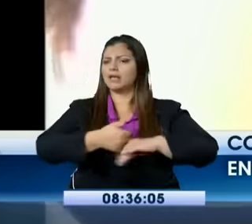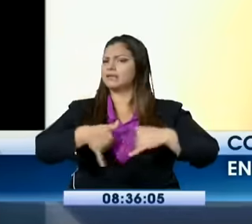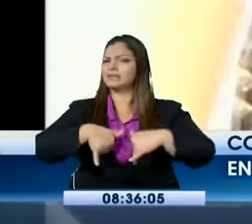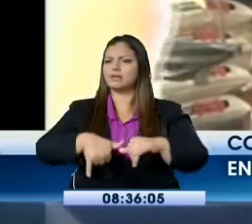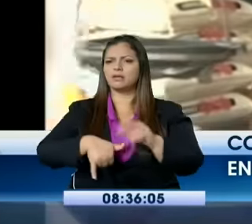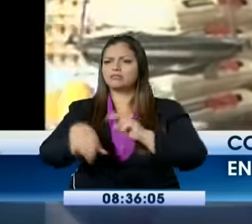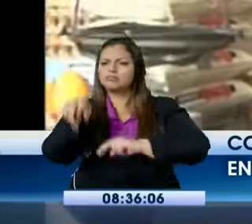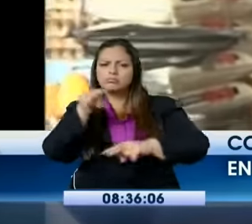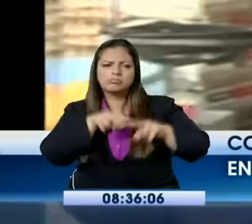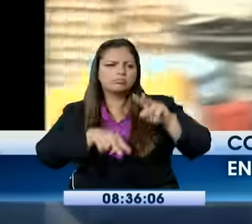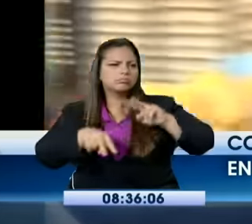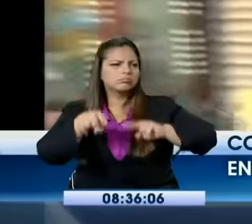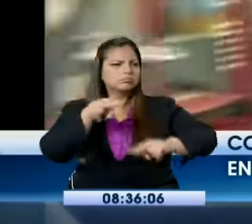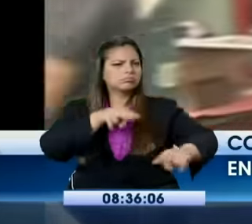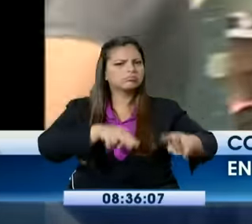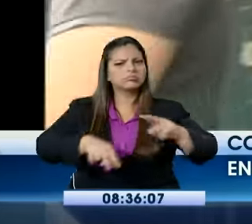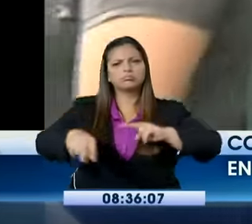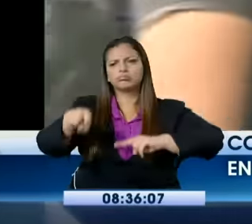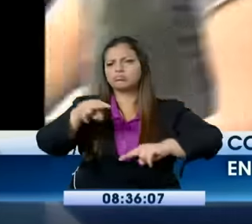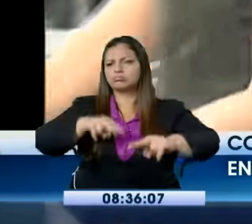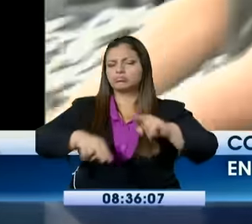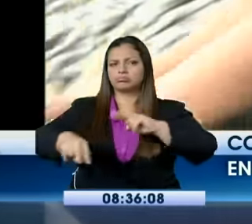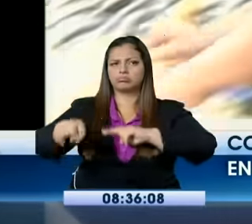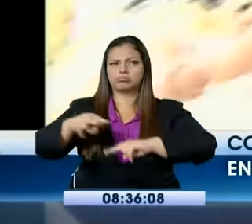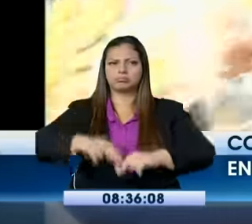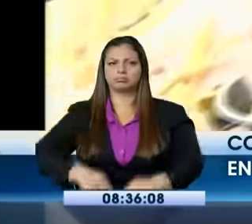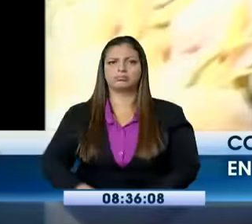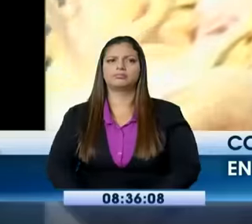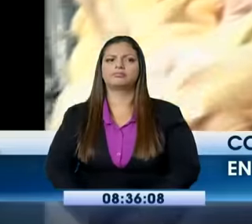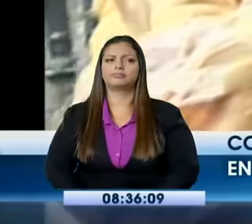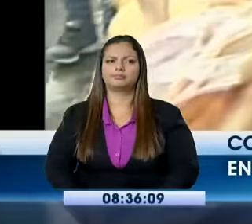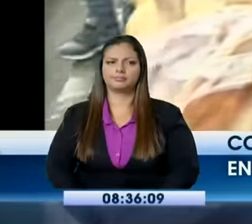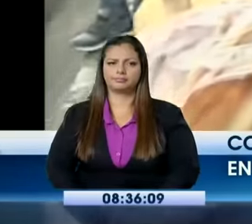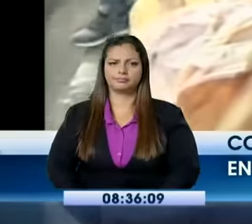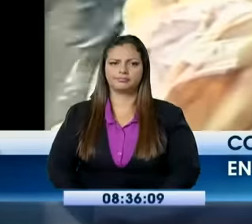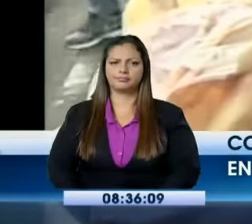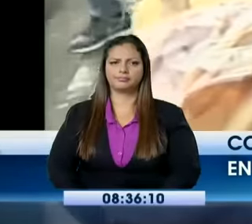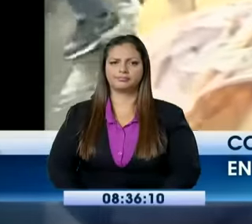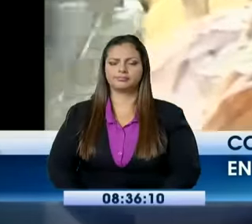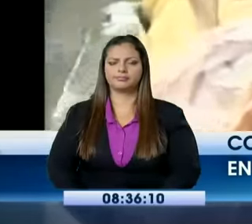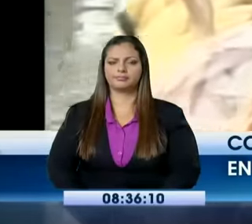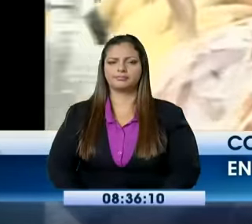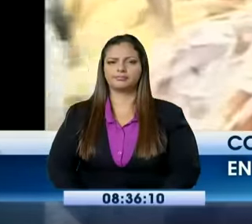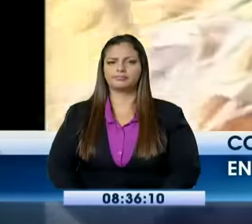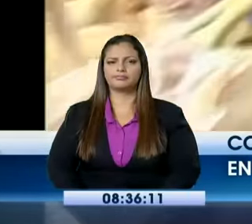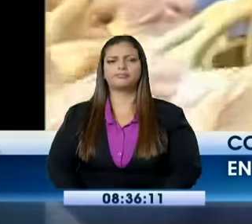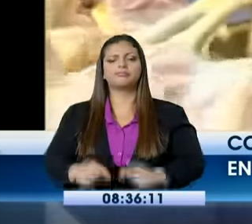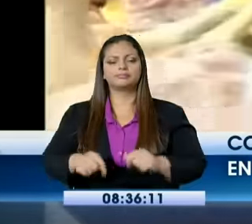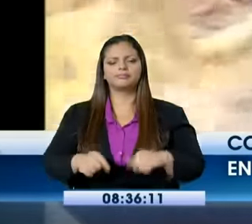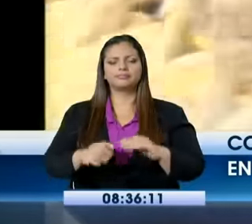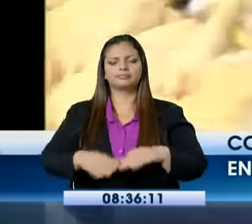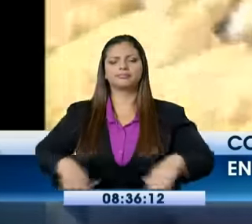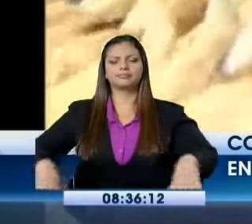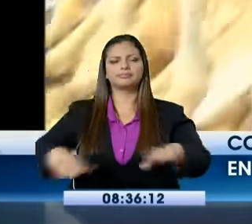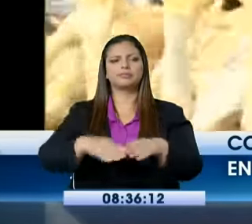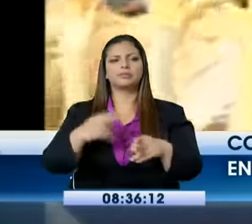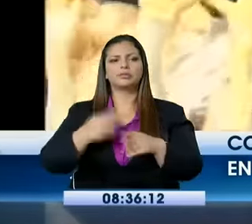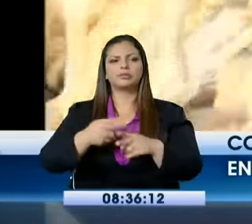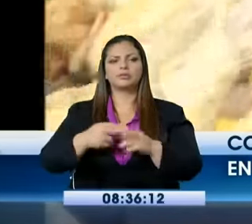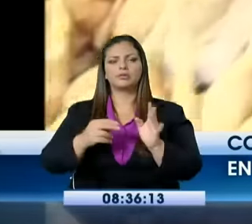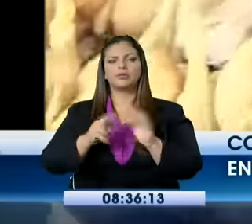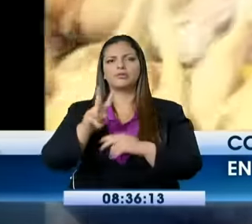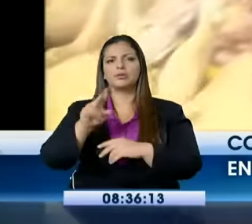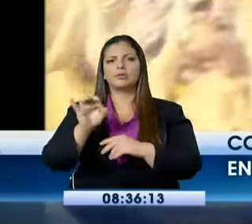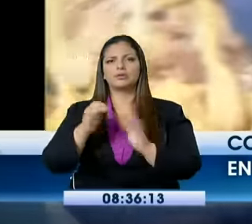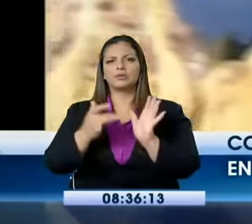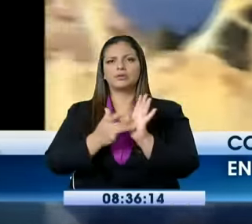ubicado en la calle, en esta de la calle principal de la cooperativa 29 de octubre, operativo también que cuenta con el apoyo y